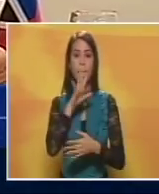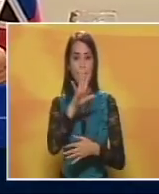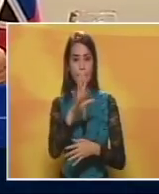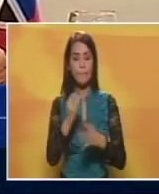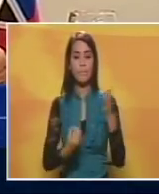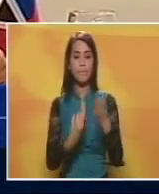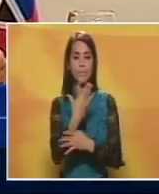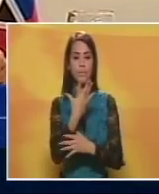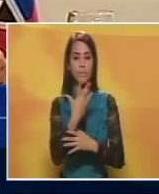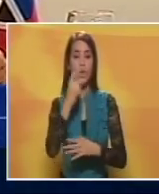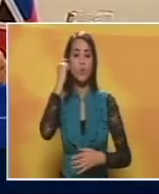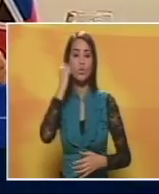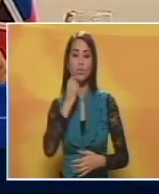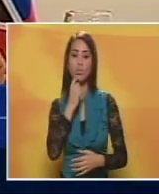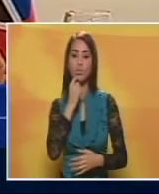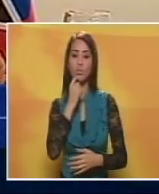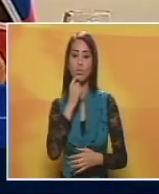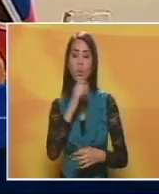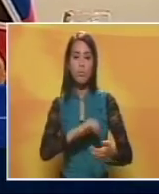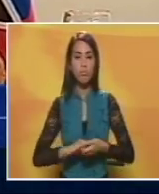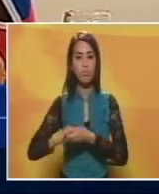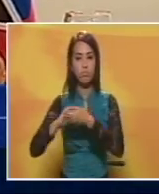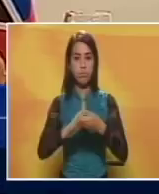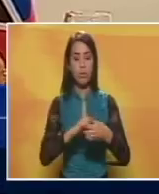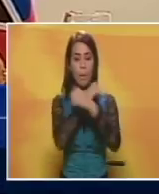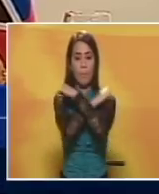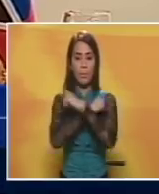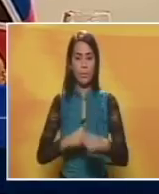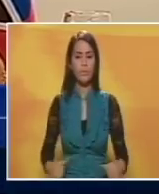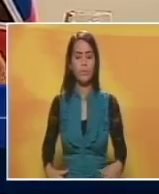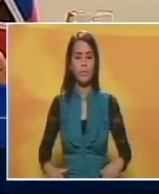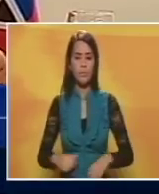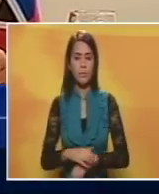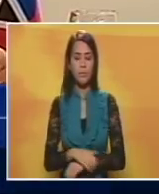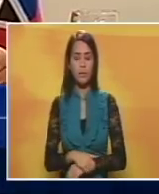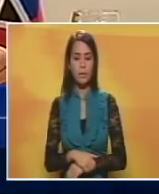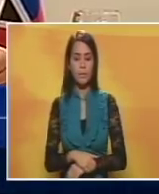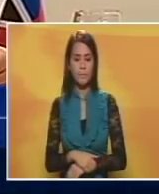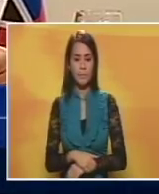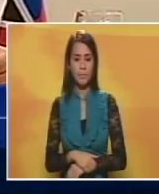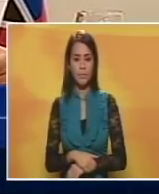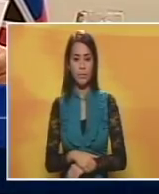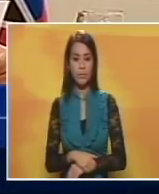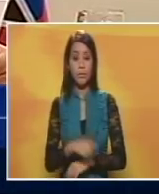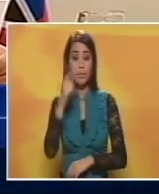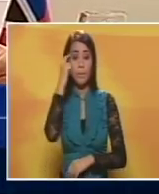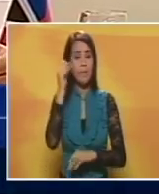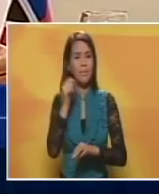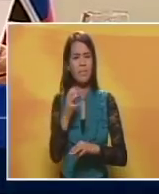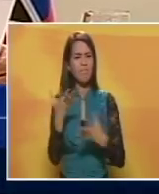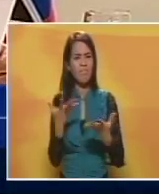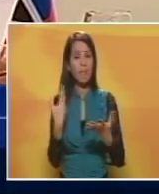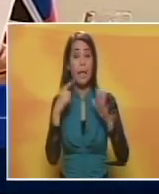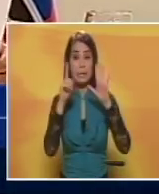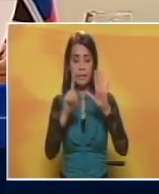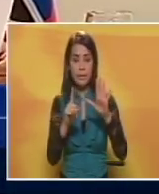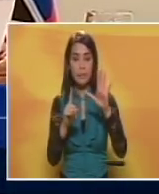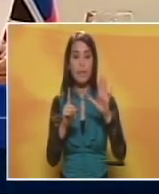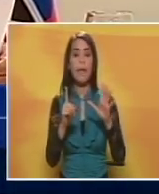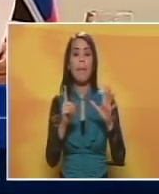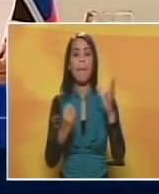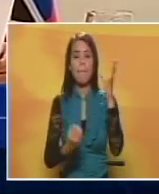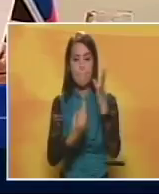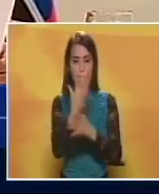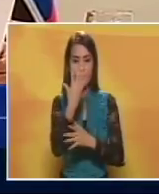de mayo, Sucre, Trujillo, Portuguesa van a salir para el día 6 de